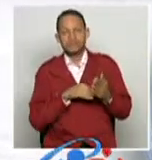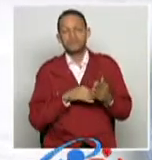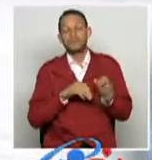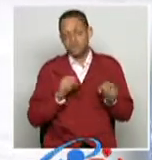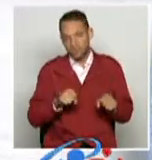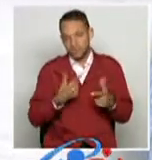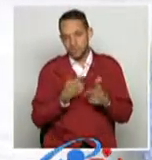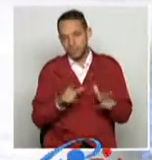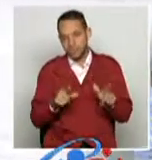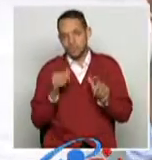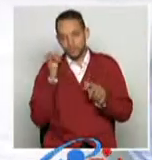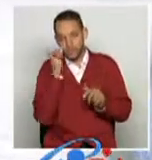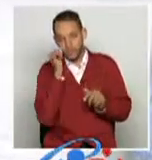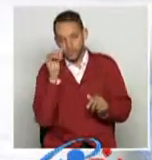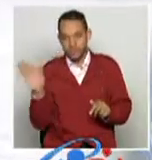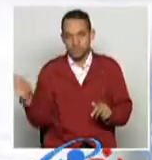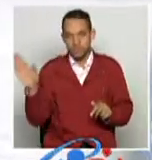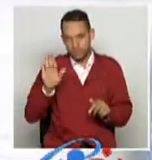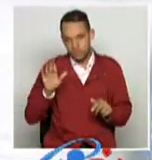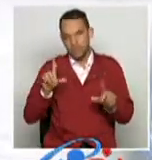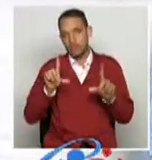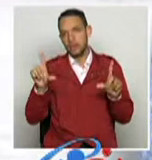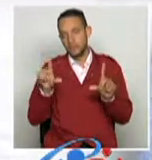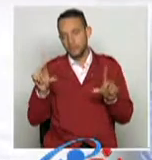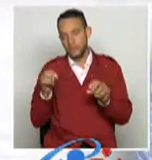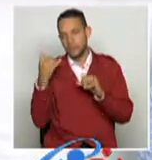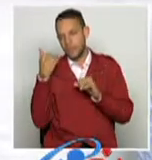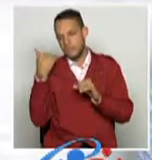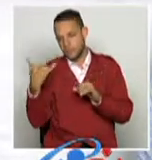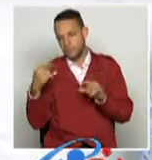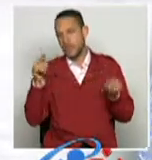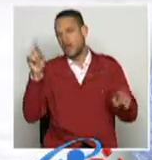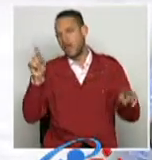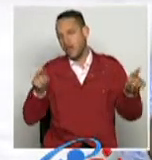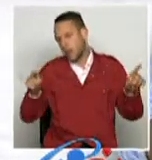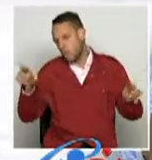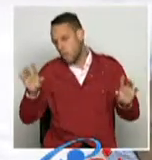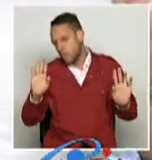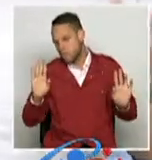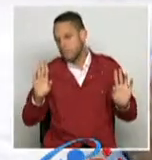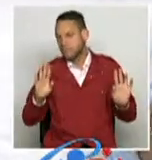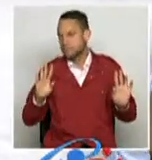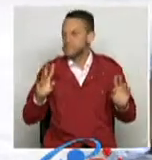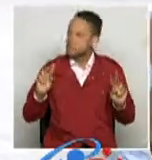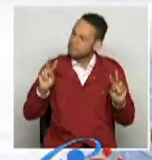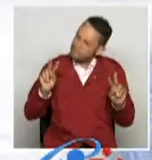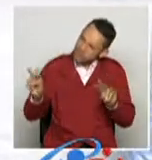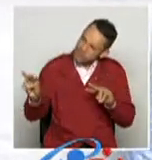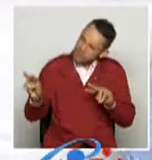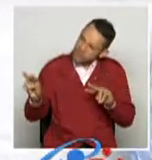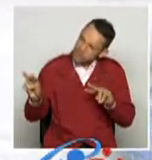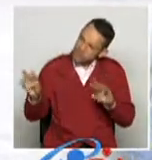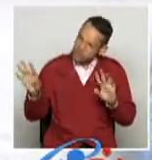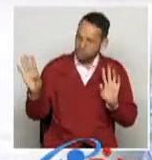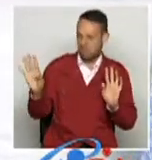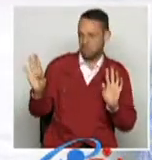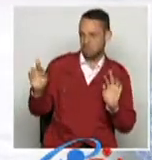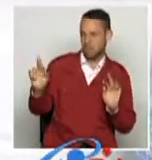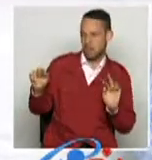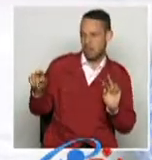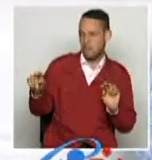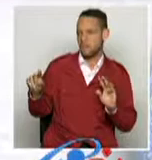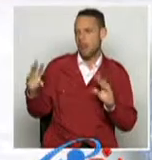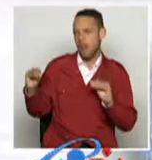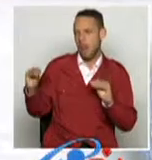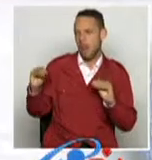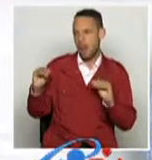pacientes, para poder mostrar en televisión. Aquellos casos que muchas veces nosotros, no sé si en forma de charla